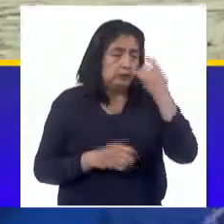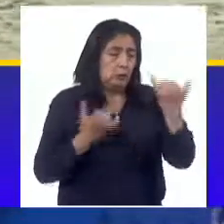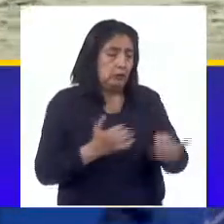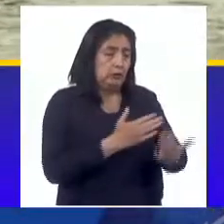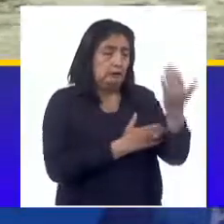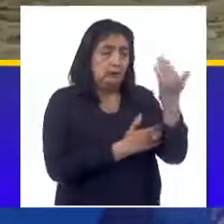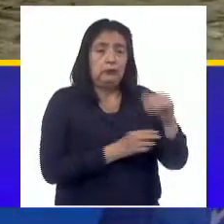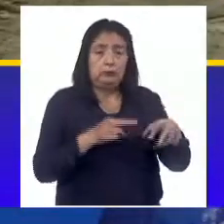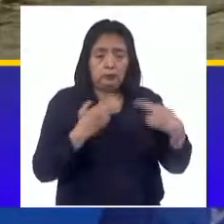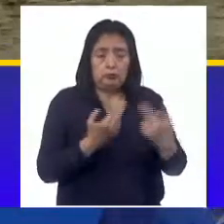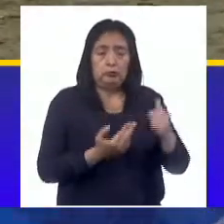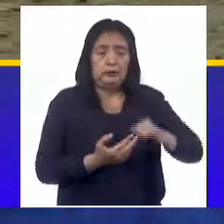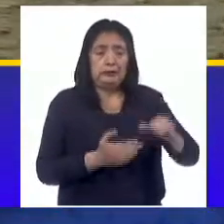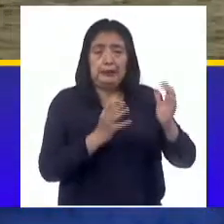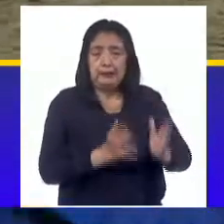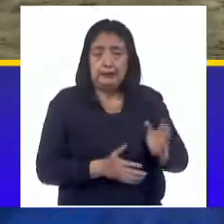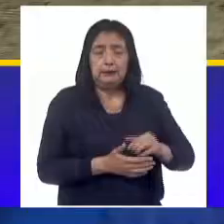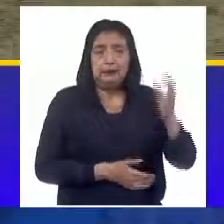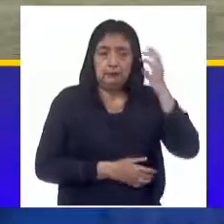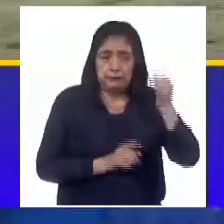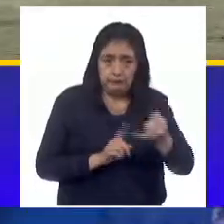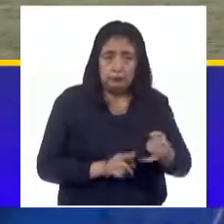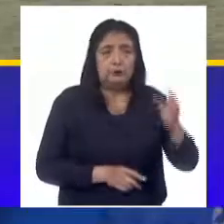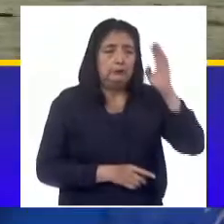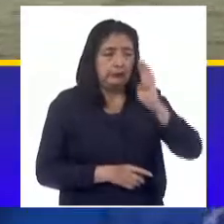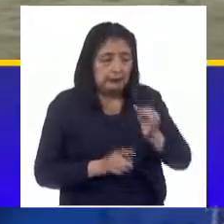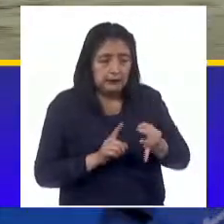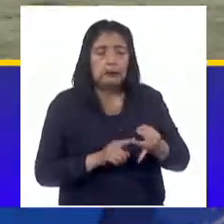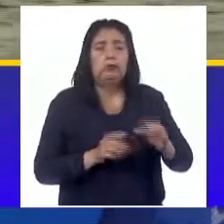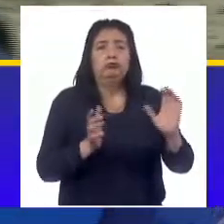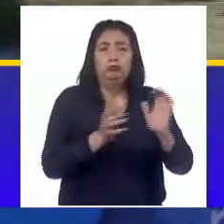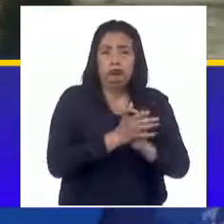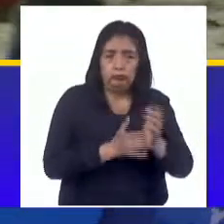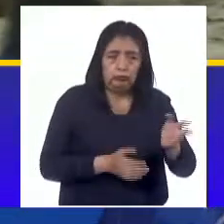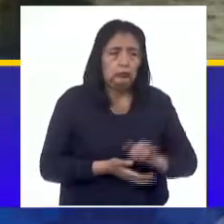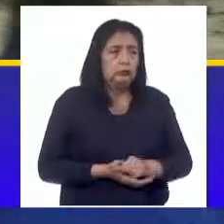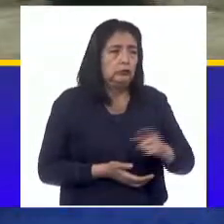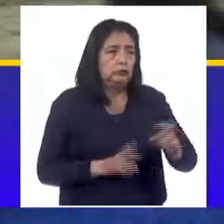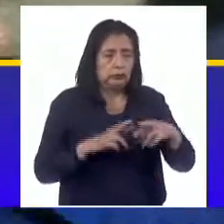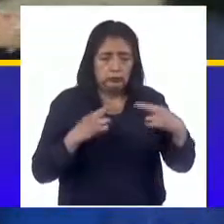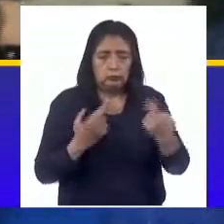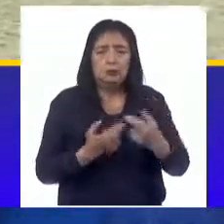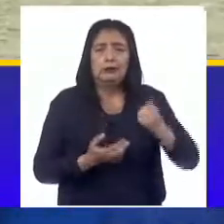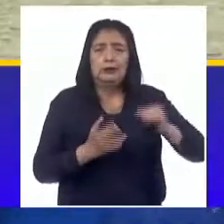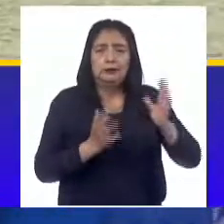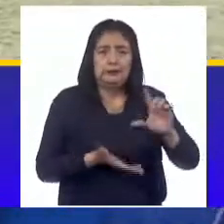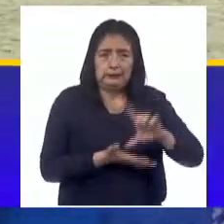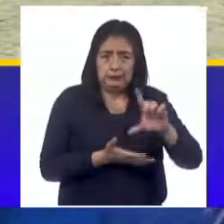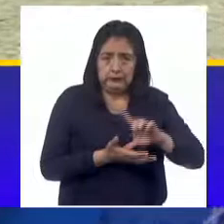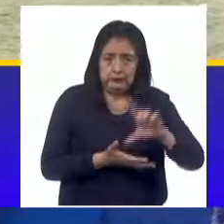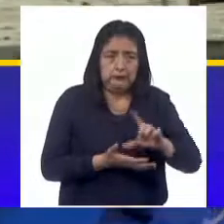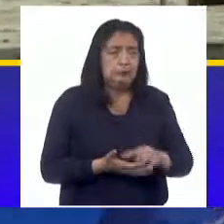reunión ya entre los alcaldes de Miraflores, de Barranco, de Chorrillos. Ellos estuvieron reuniendo con el alcalde de Lima, Jorge